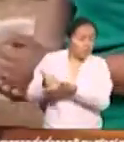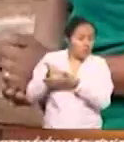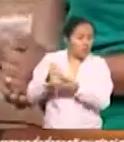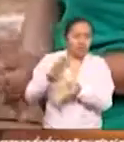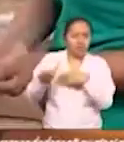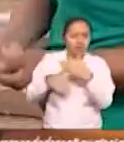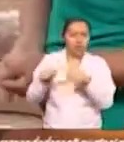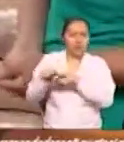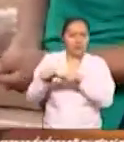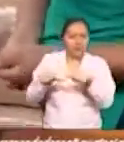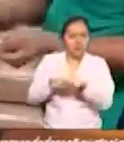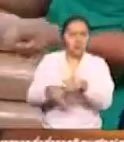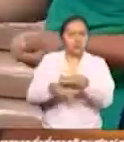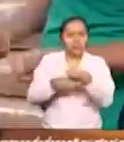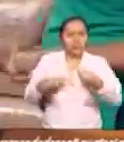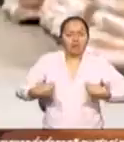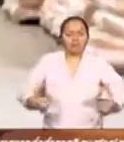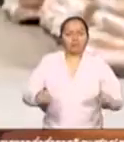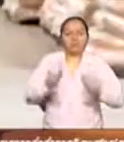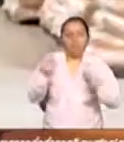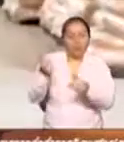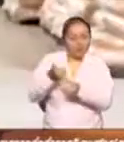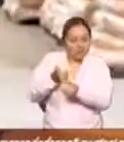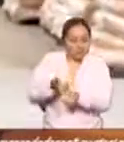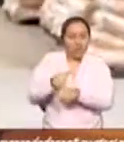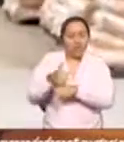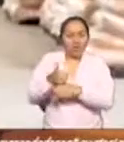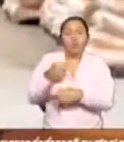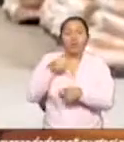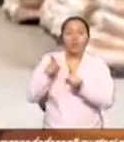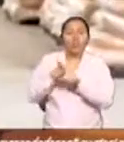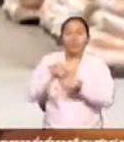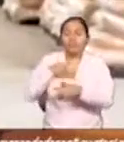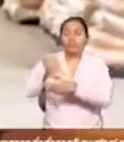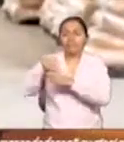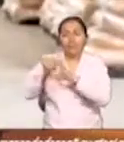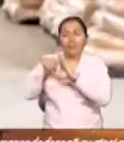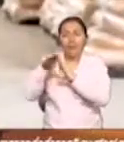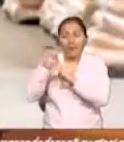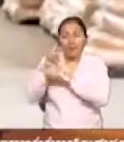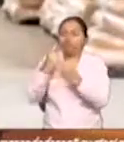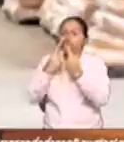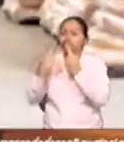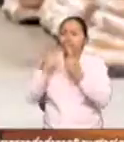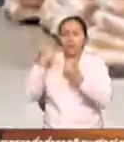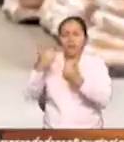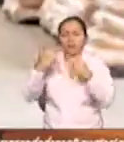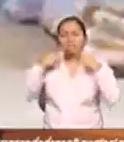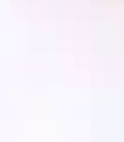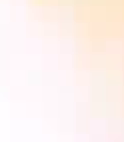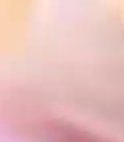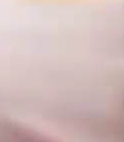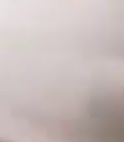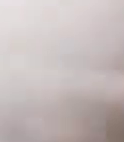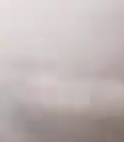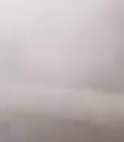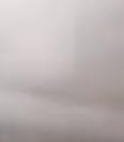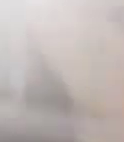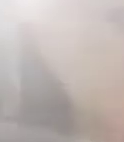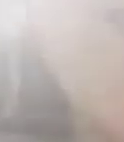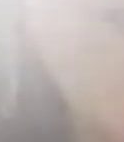el tema de seguridad y todo. Y cuando vamos realmente nos sentimos como estar en casa, porque tenemos un trato muy acogedor.